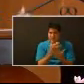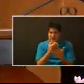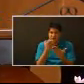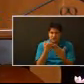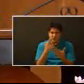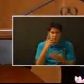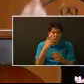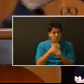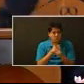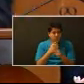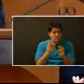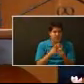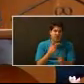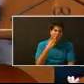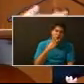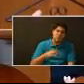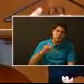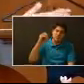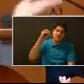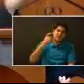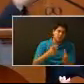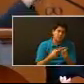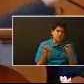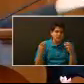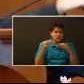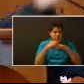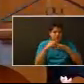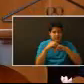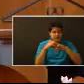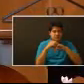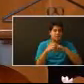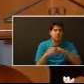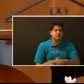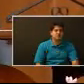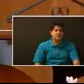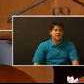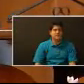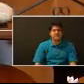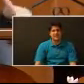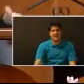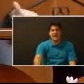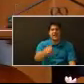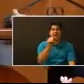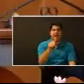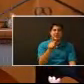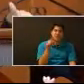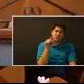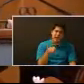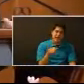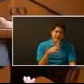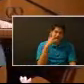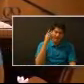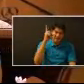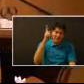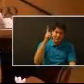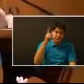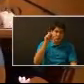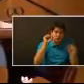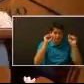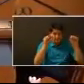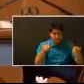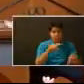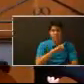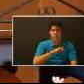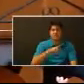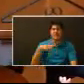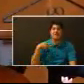con nuestros hijos, un problema con el cónyuge. Esos ahí, pues el Señor puede ser que